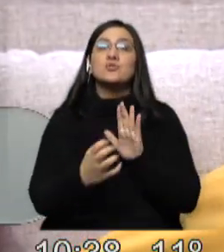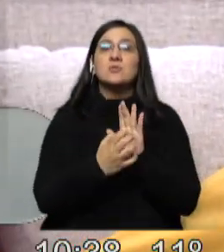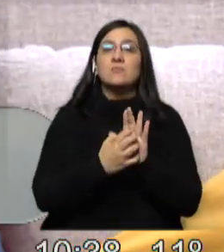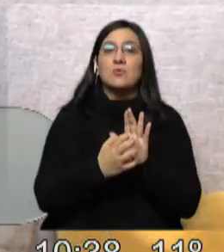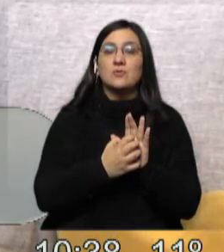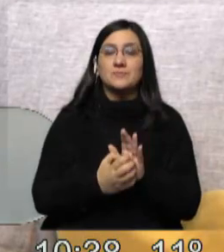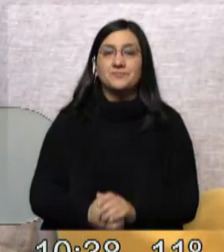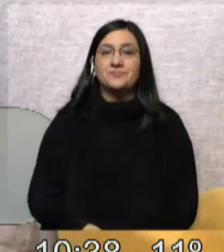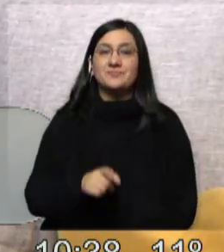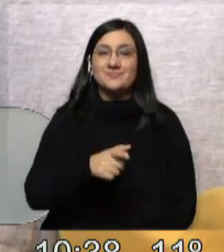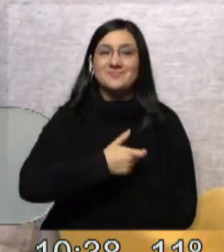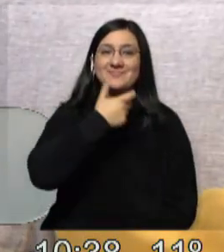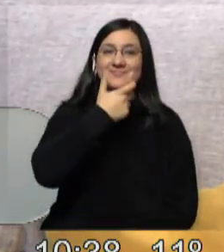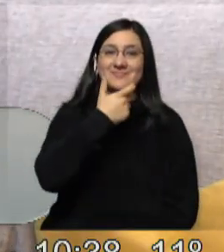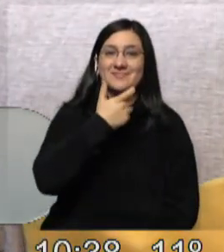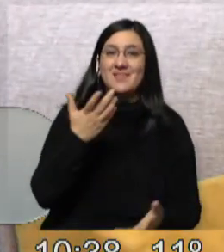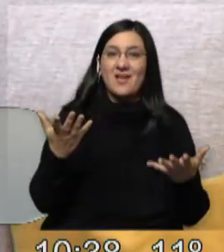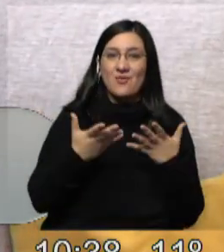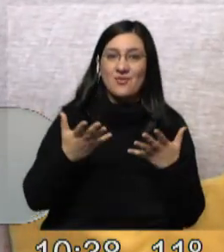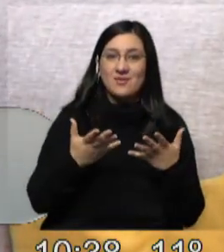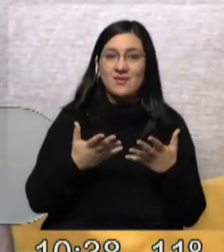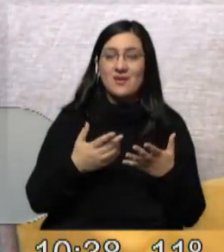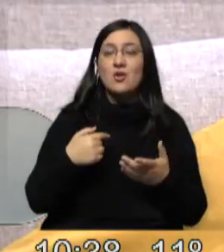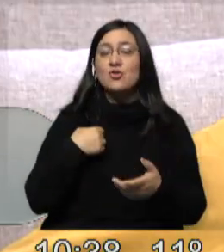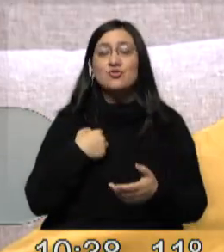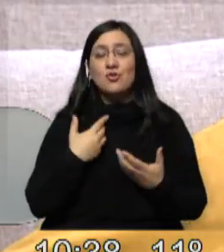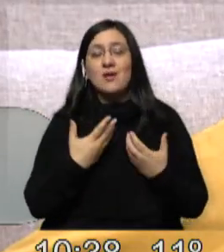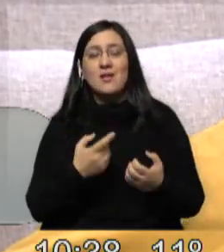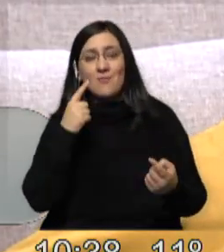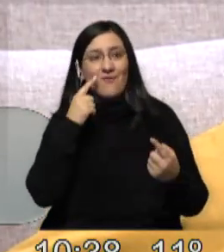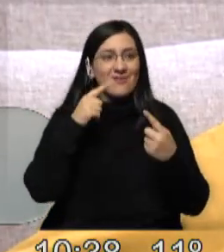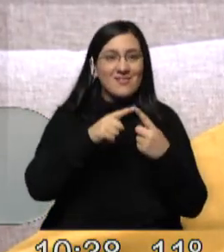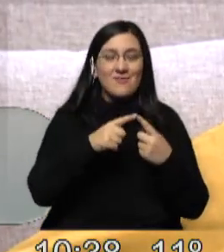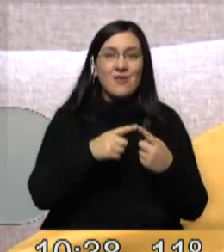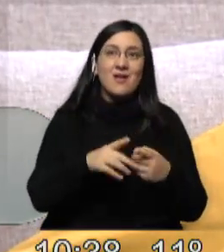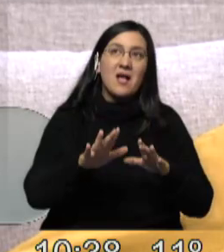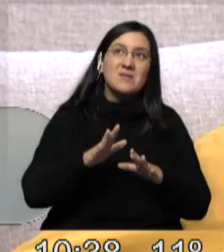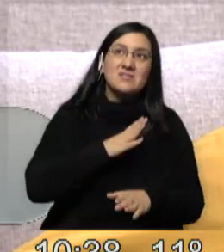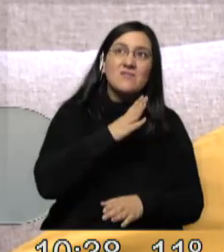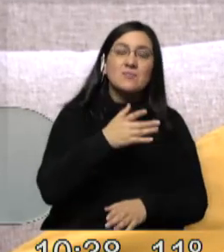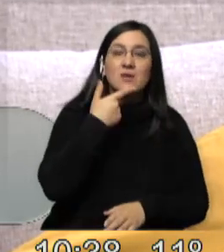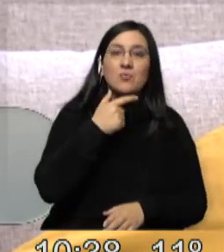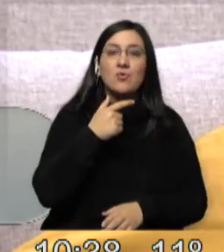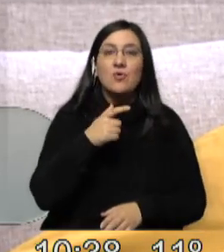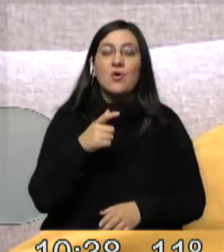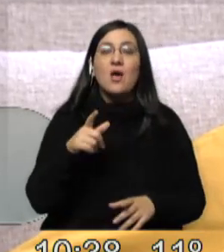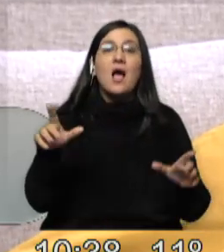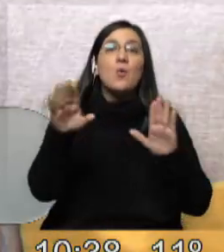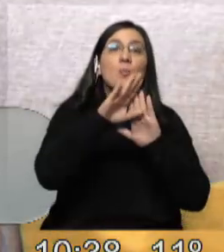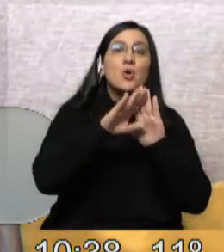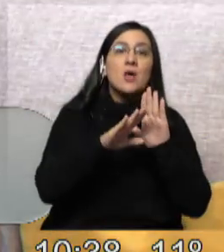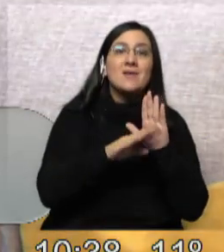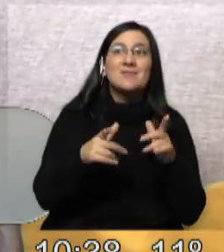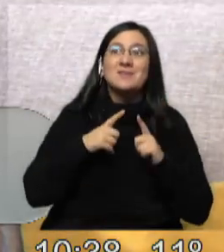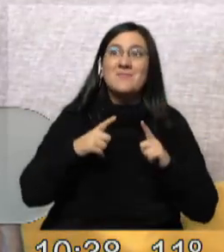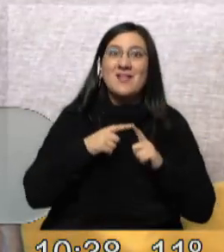Uno busca esa expresión que estás haciendo ahora. Es lo que buscamos. ¿No te pasa que vas de repente a reality o va tu figura como invitado y estamos